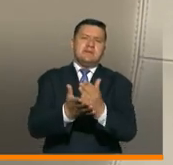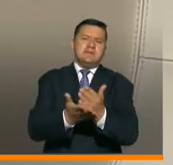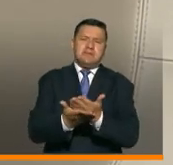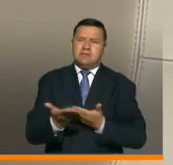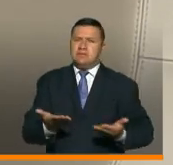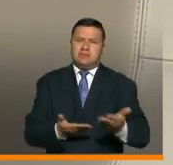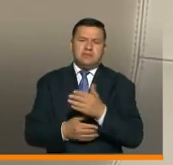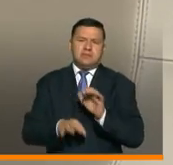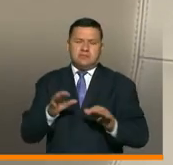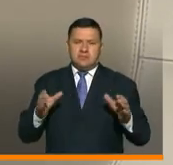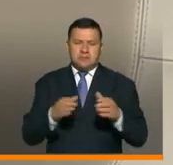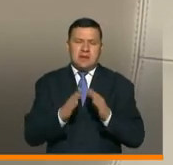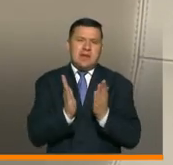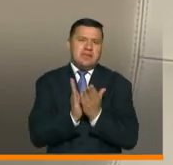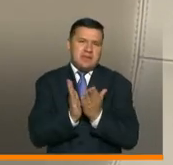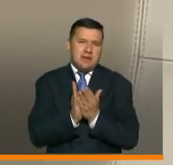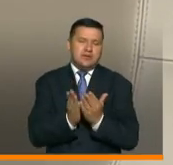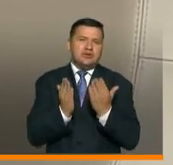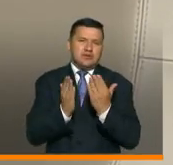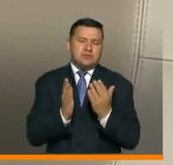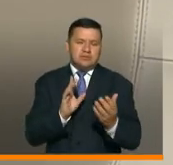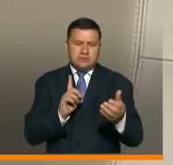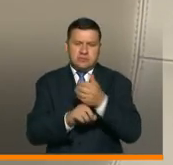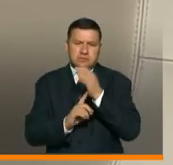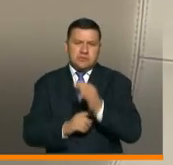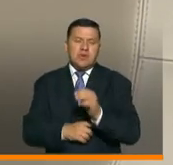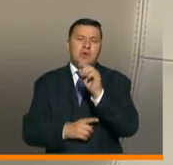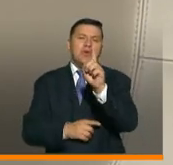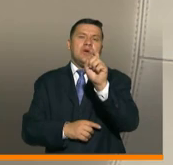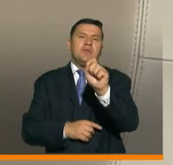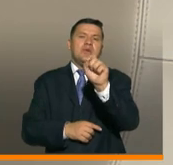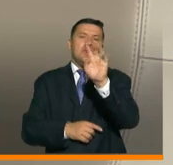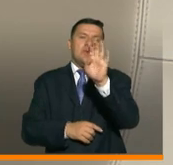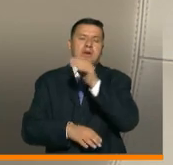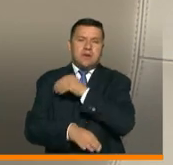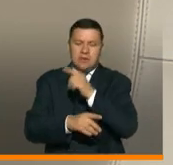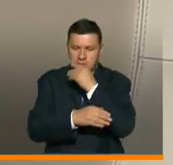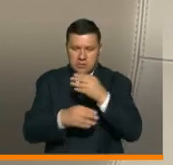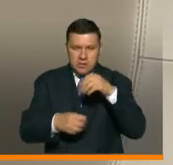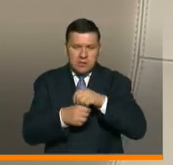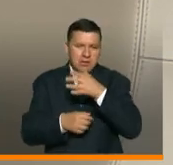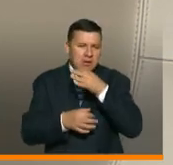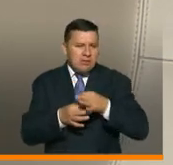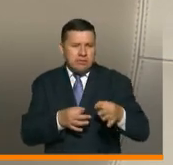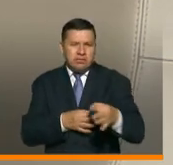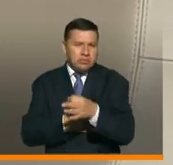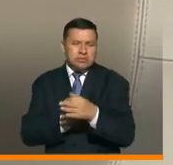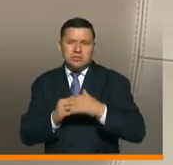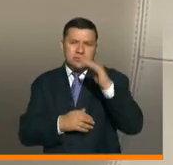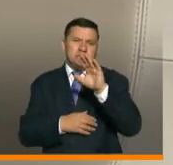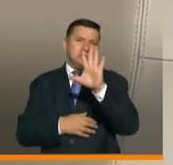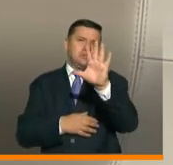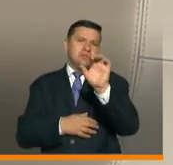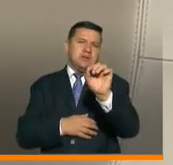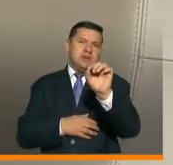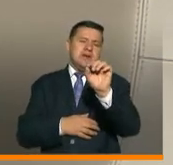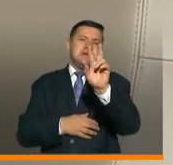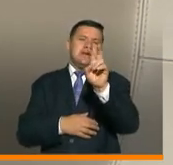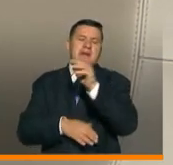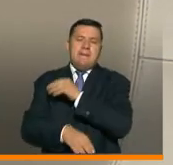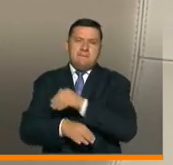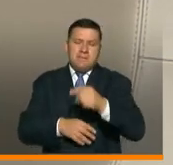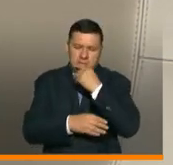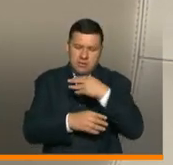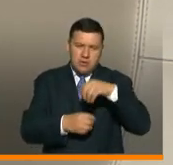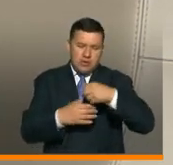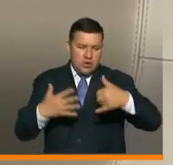ellos y a los secretarios de educación que nos permitieron llegar a más de 1.9 millones de niños en la ruralidad, a más de 5.7 millones